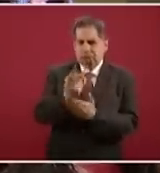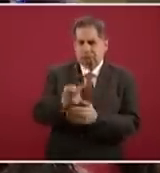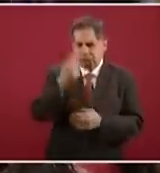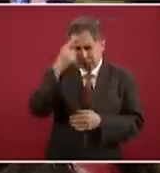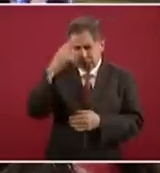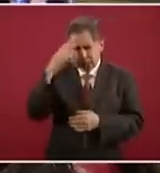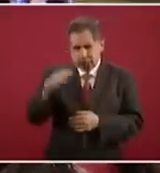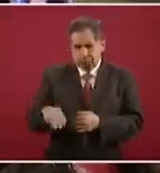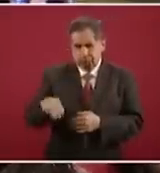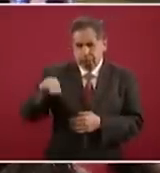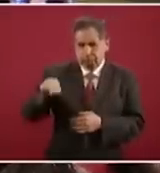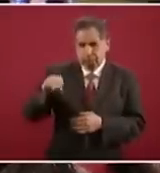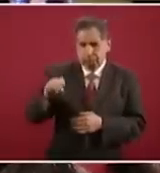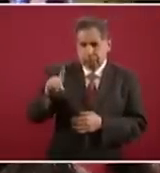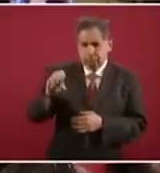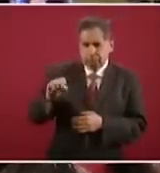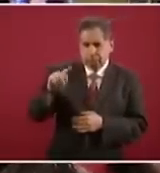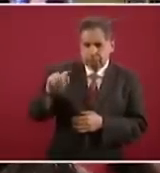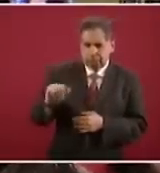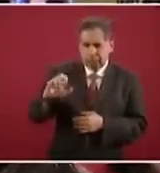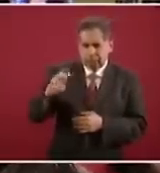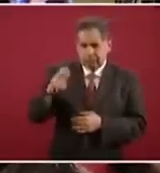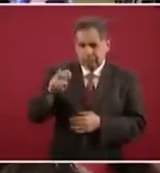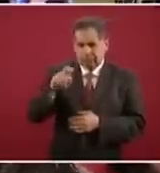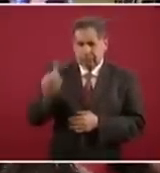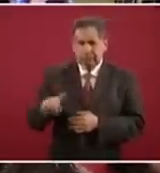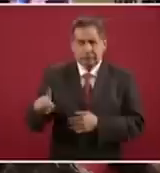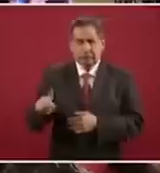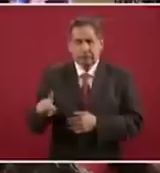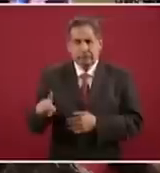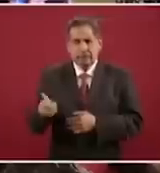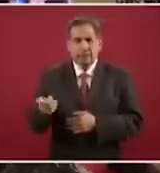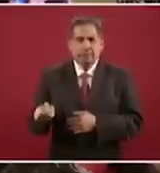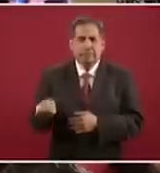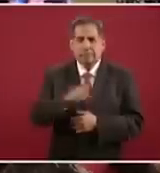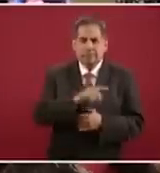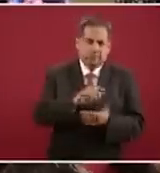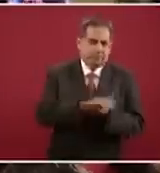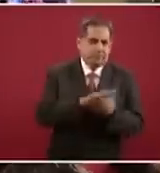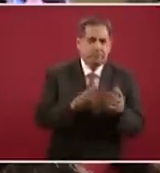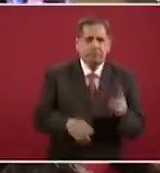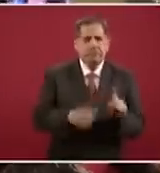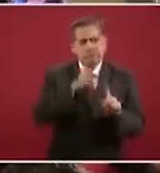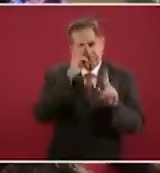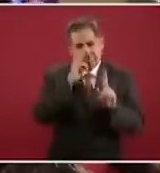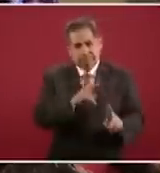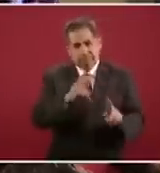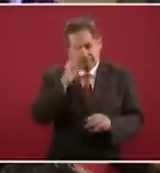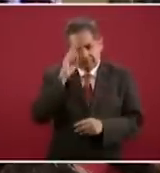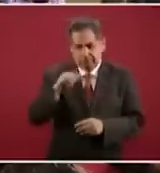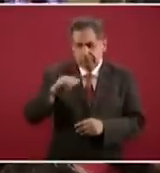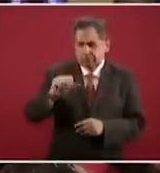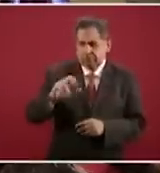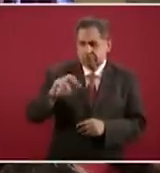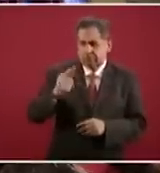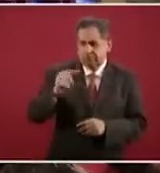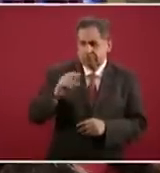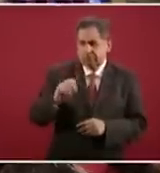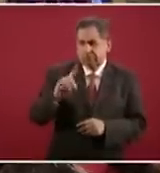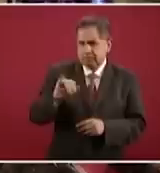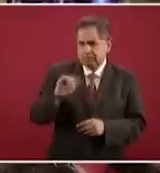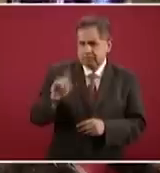señora Modesta Chávez de la Rosa, viuda del recipiendario de la mención honorífica, señor Margarito Díaz